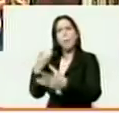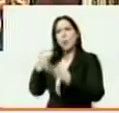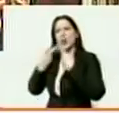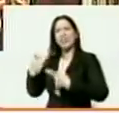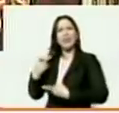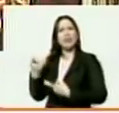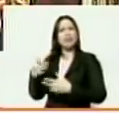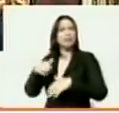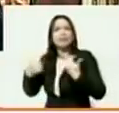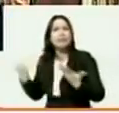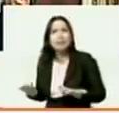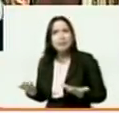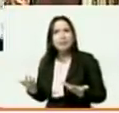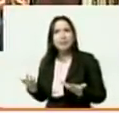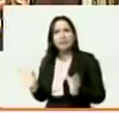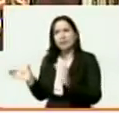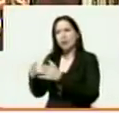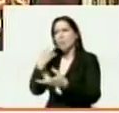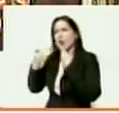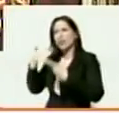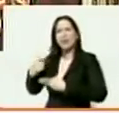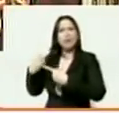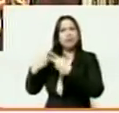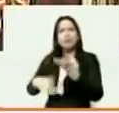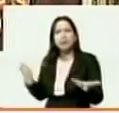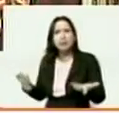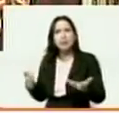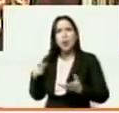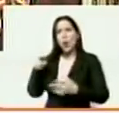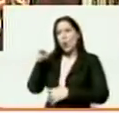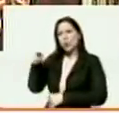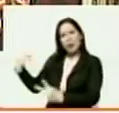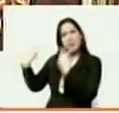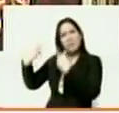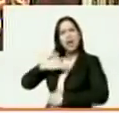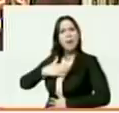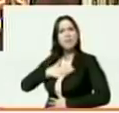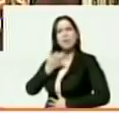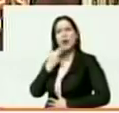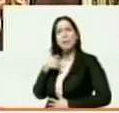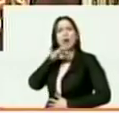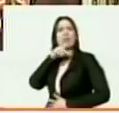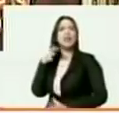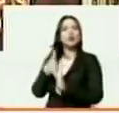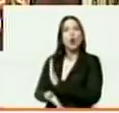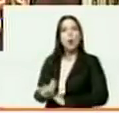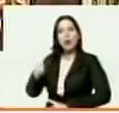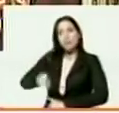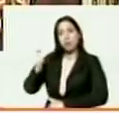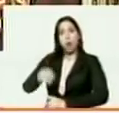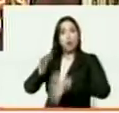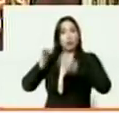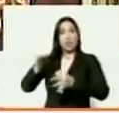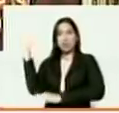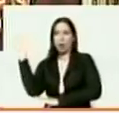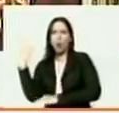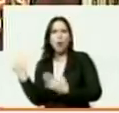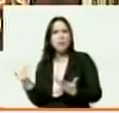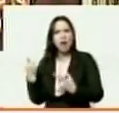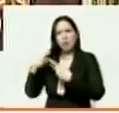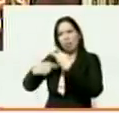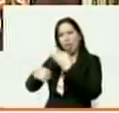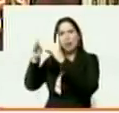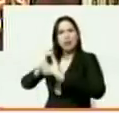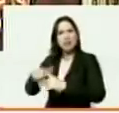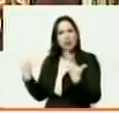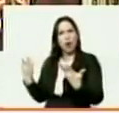tal, al partido político cual. Ustedes no me ven a mí hablando de la Corte Suprema de Justicia de Colombia, de sus